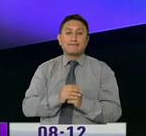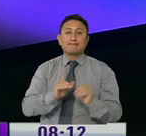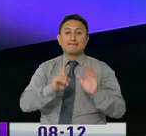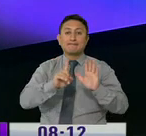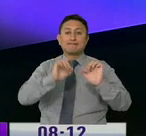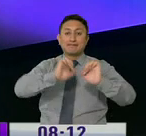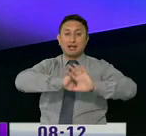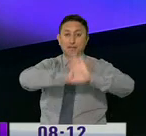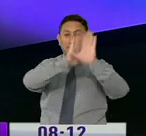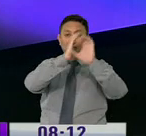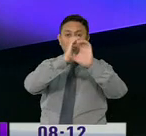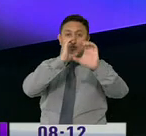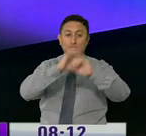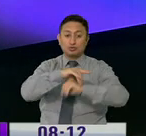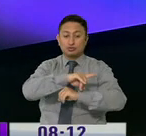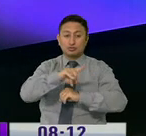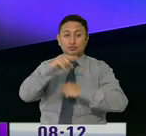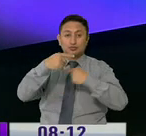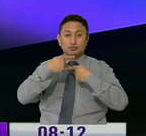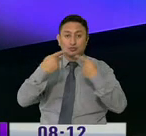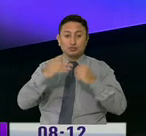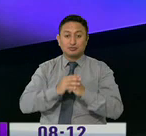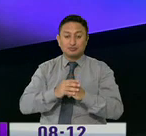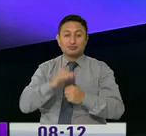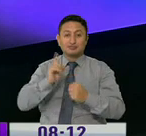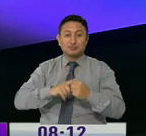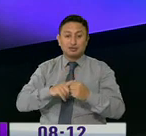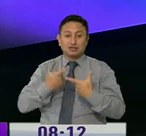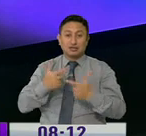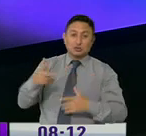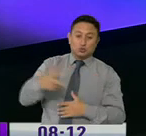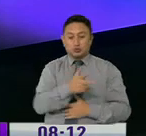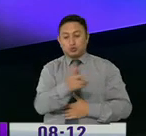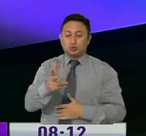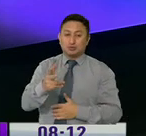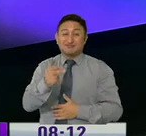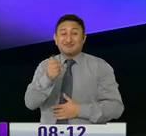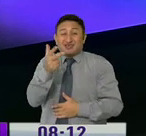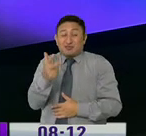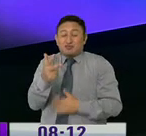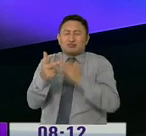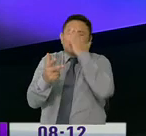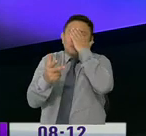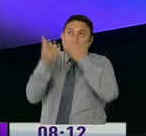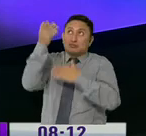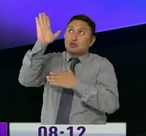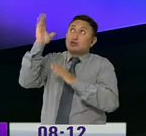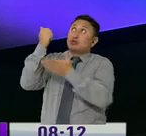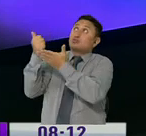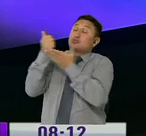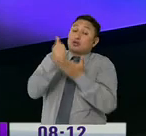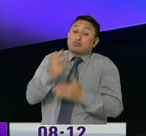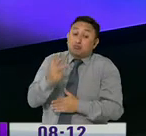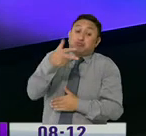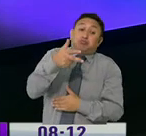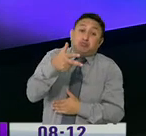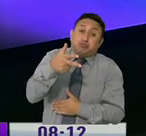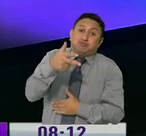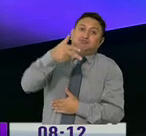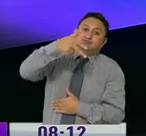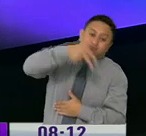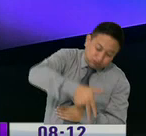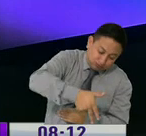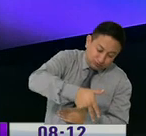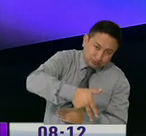6:00 a.m, un bus de transporte público en la ciudad de Quito perdió pista. Casi, Diosito es grande, no se va